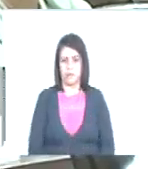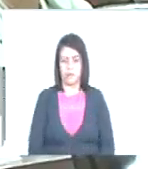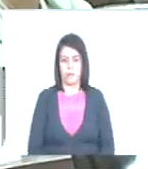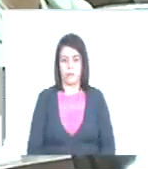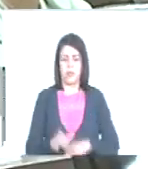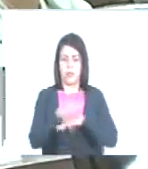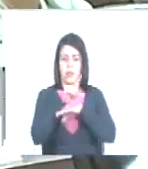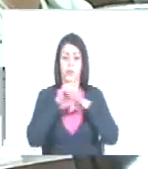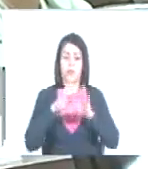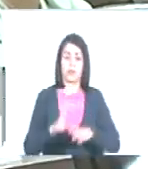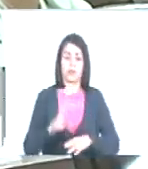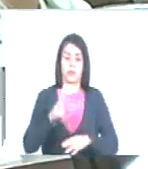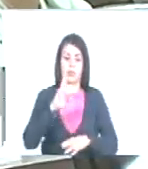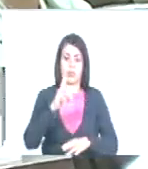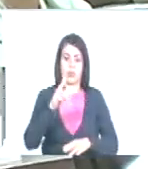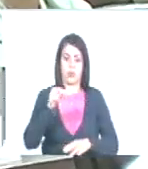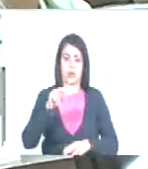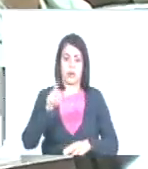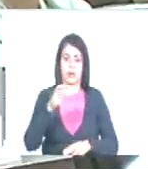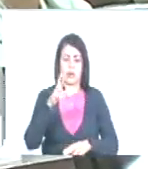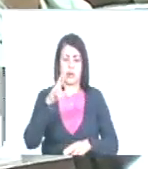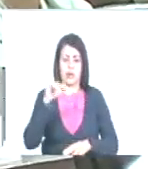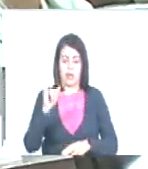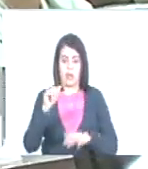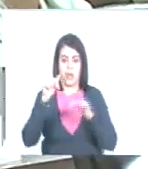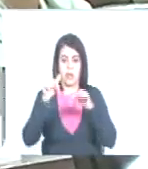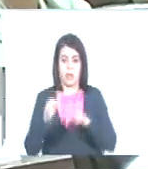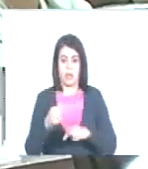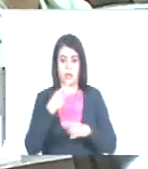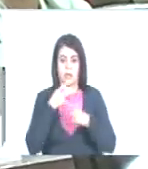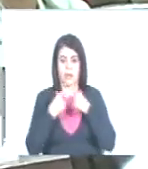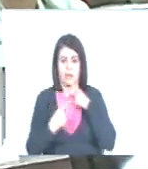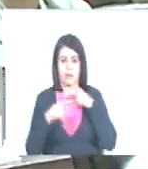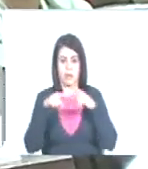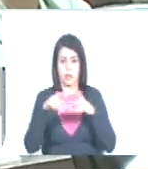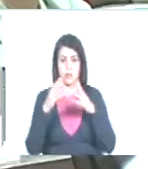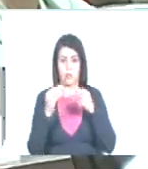en el gobierno de Hungría. Les debo decir con mucho